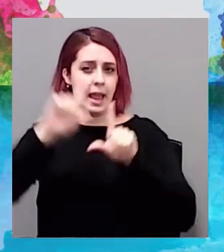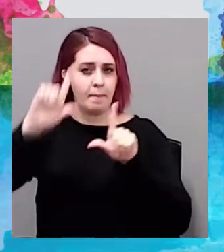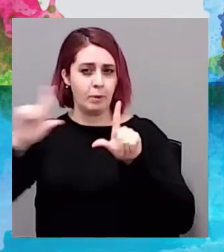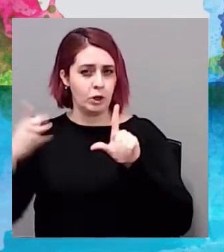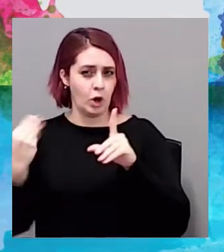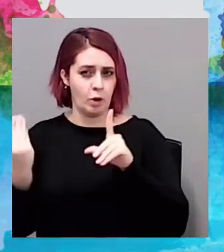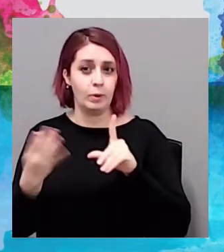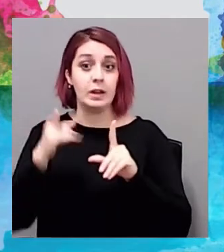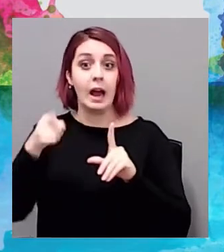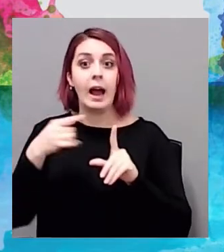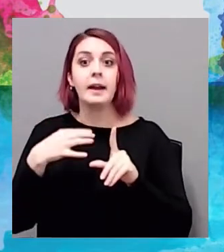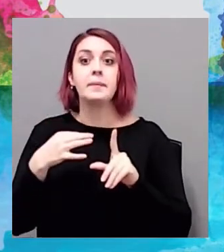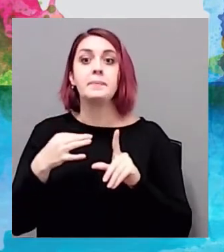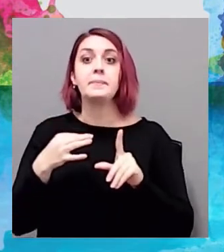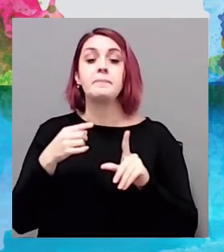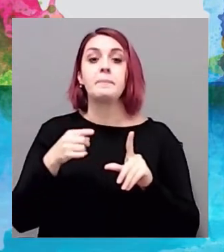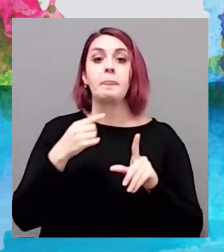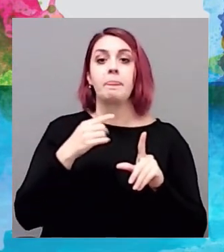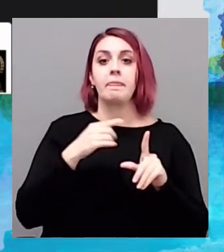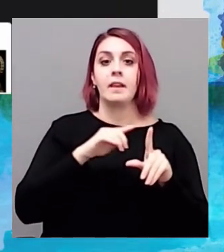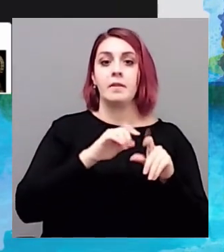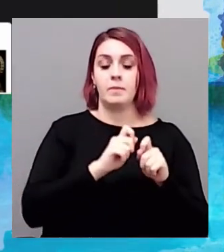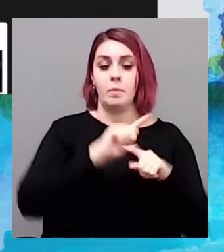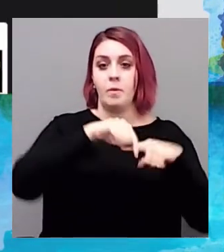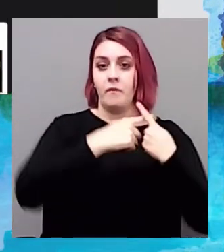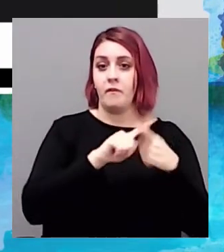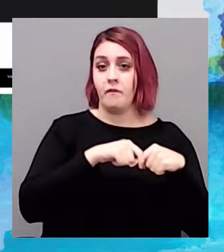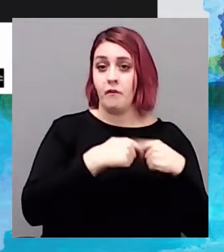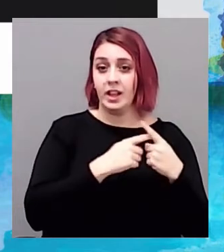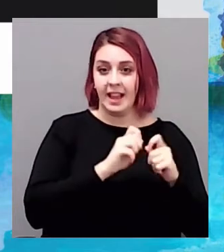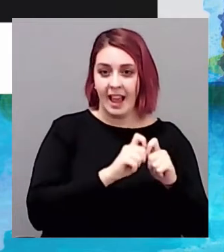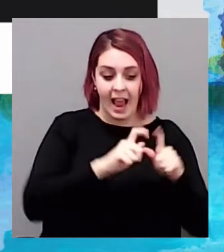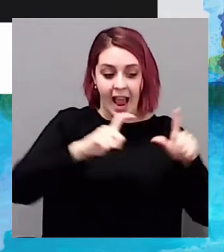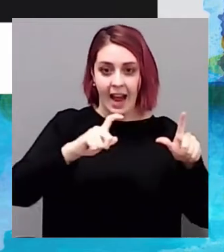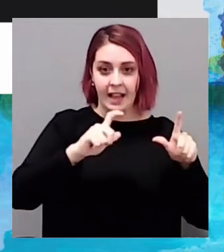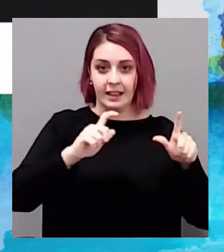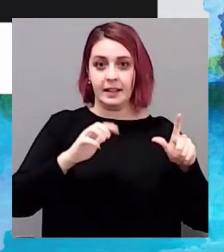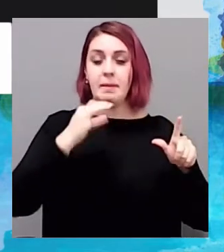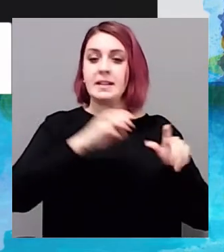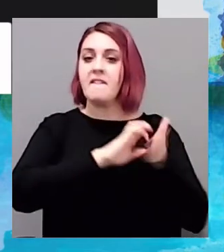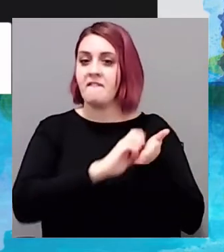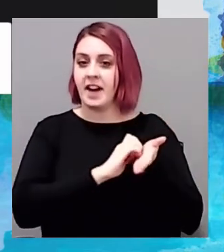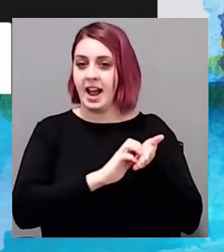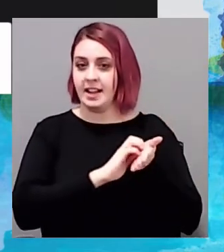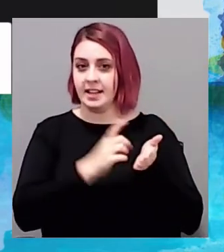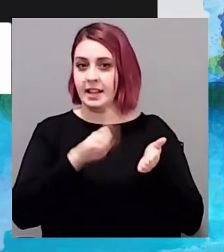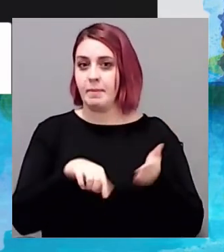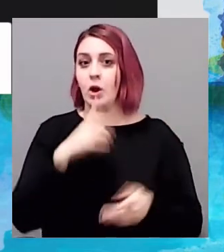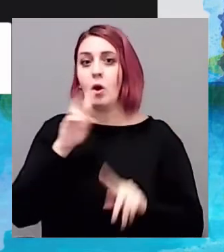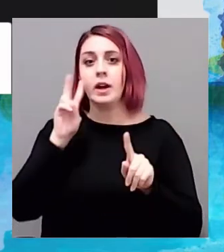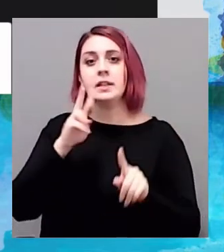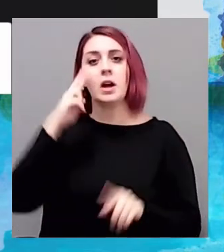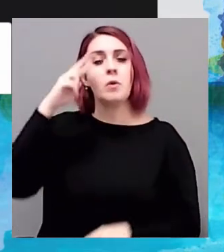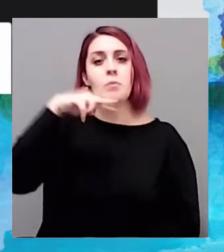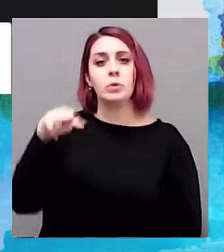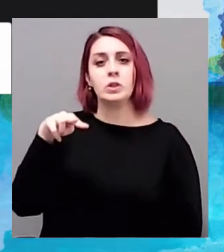aparece termoformado, fuente grande y también braille. Pues está, por ejemplo, en el Museo Guggenheim